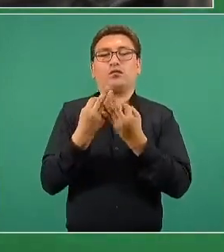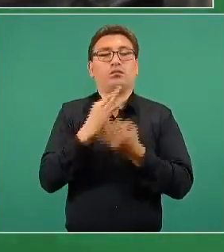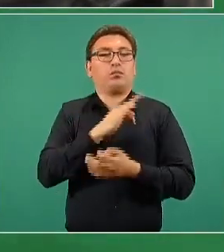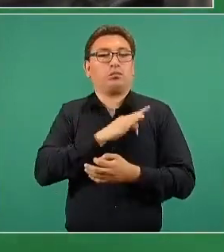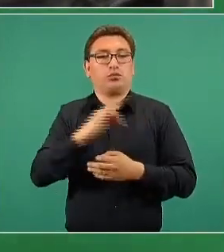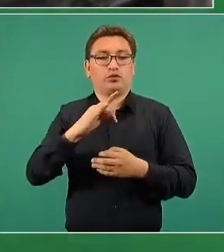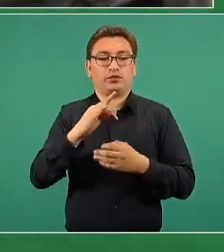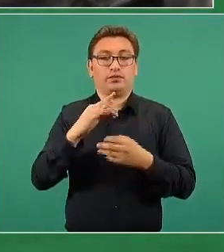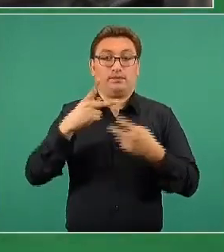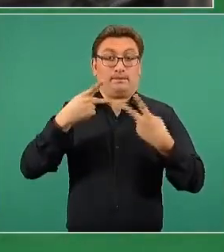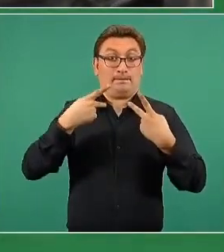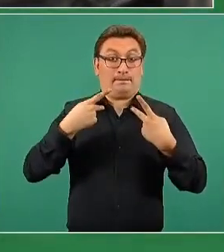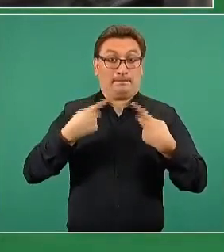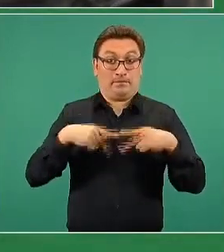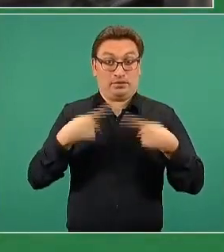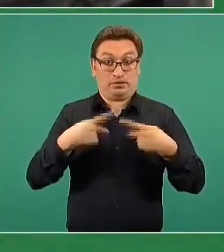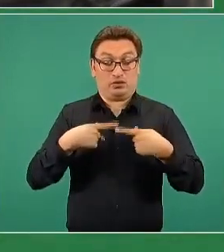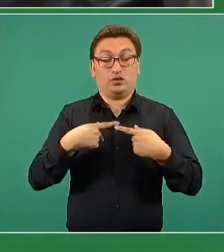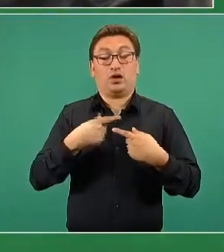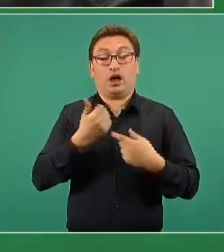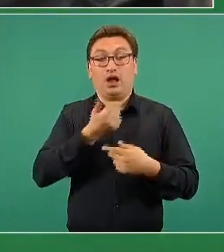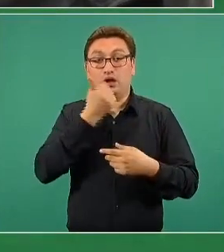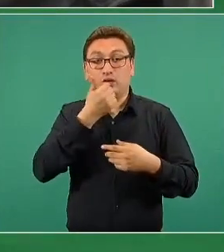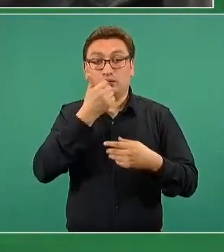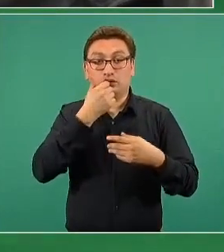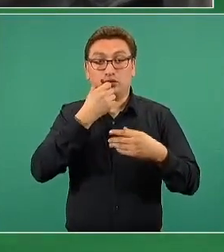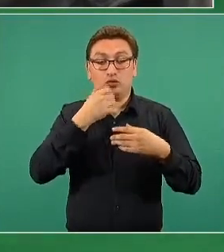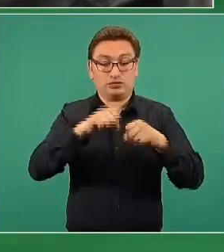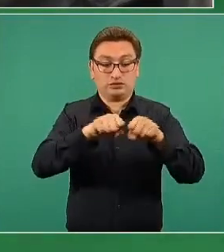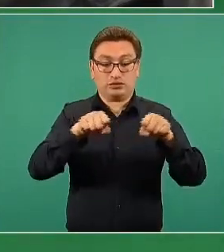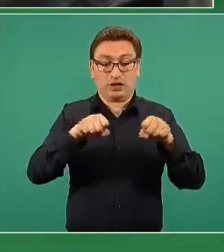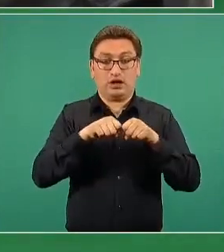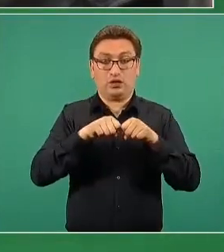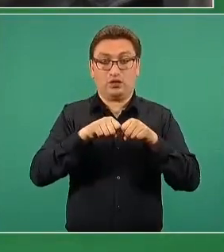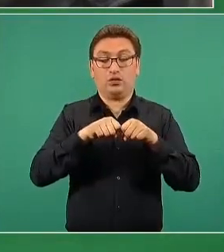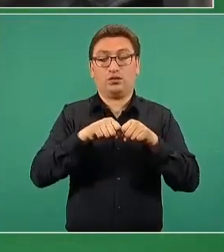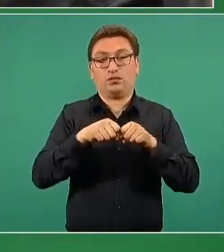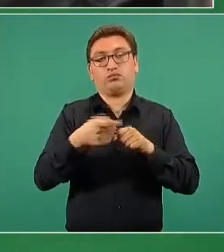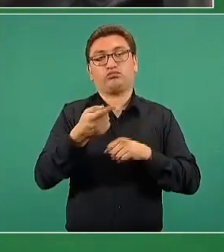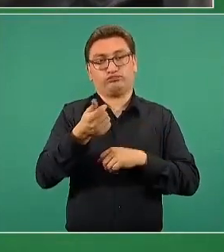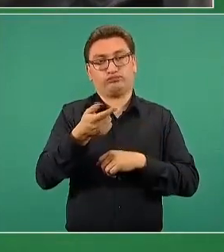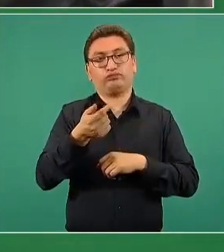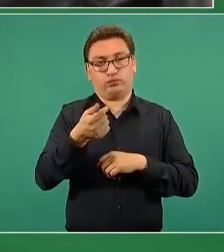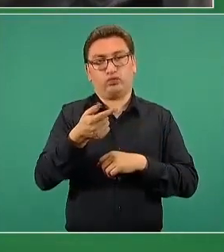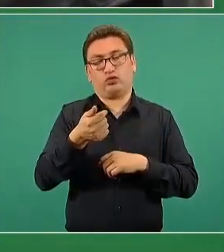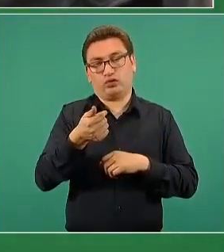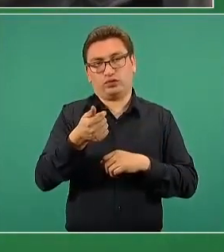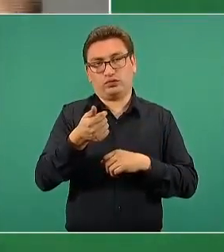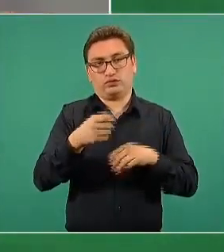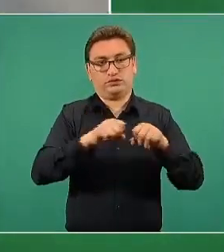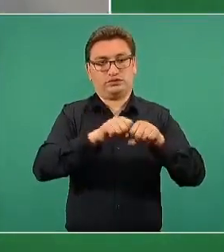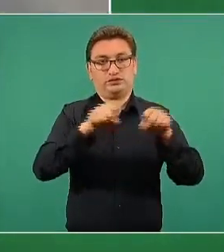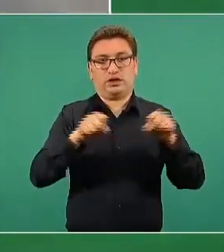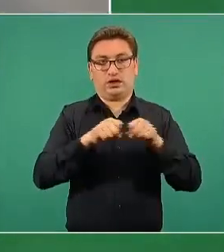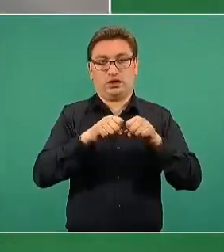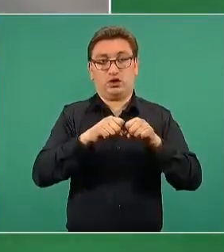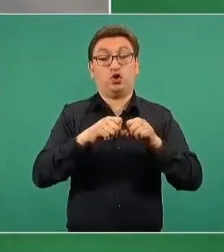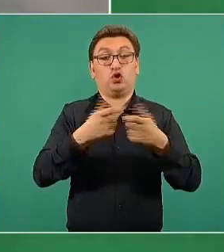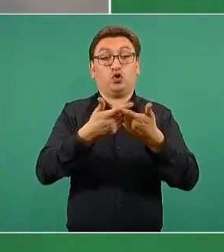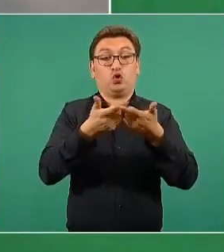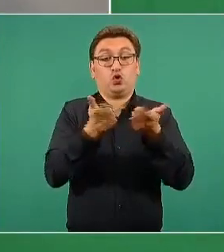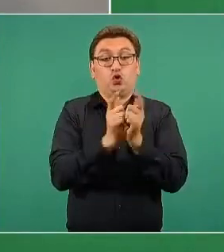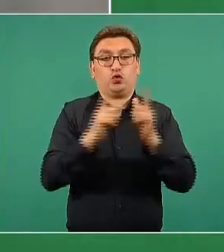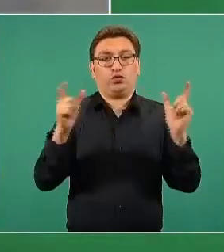entren menos personas o menos alumnos y alumnas a los salones, es decir, reducir